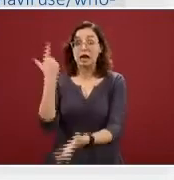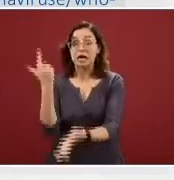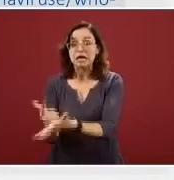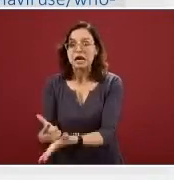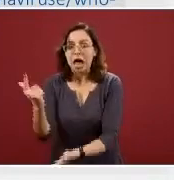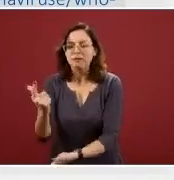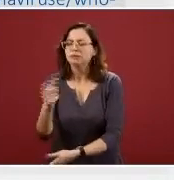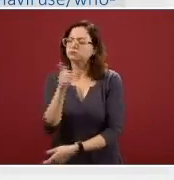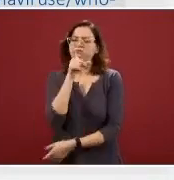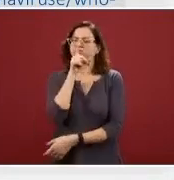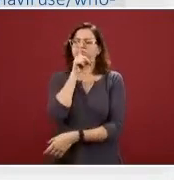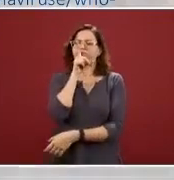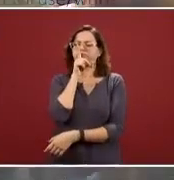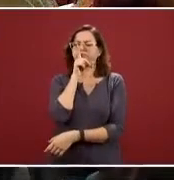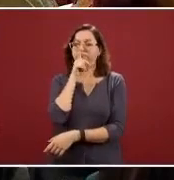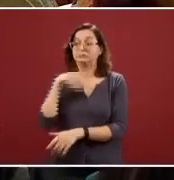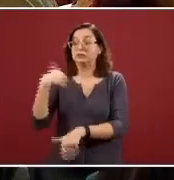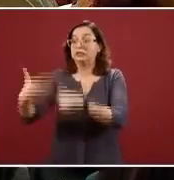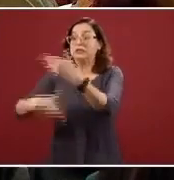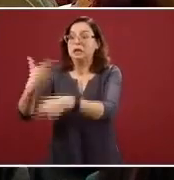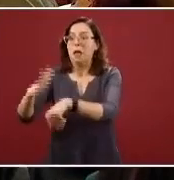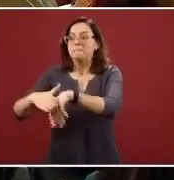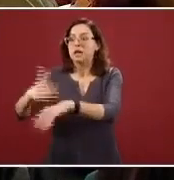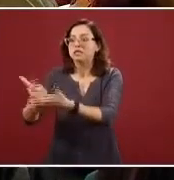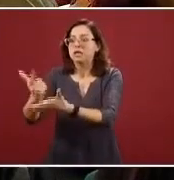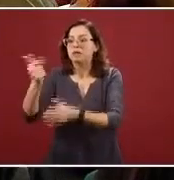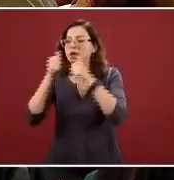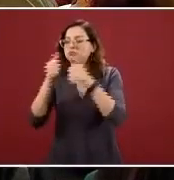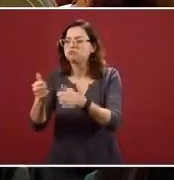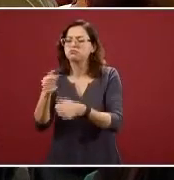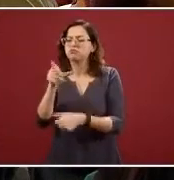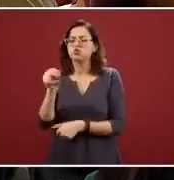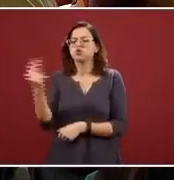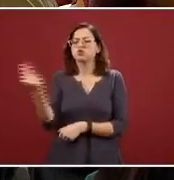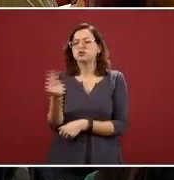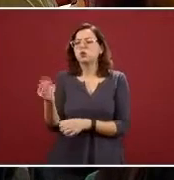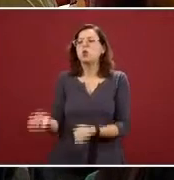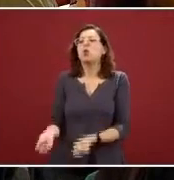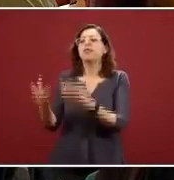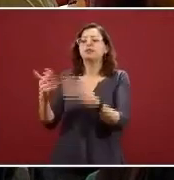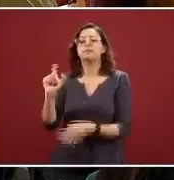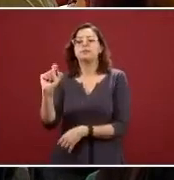que lo lleve a una unidad de terapia intensiva, y estos son aproximadamente